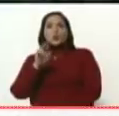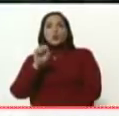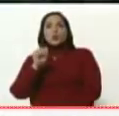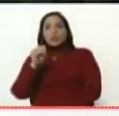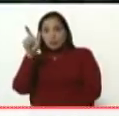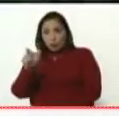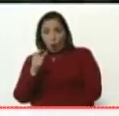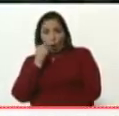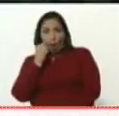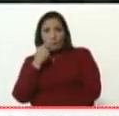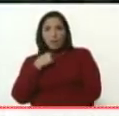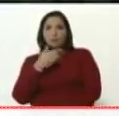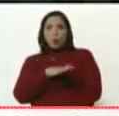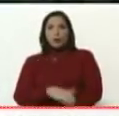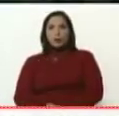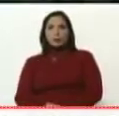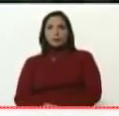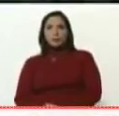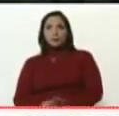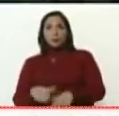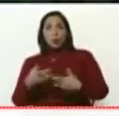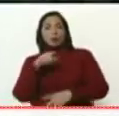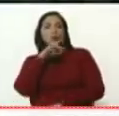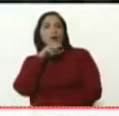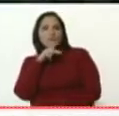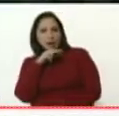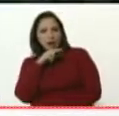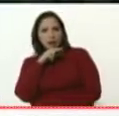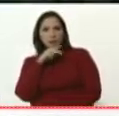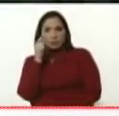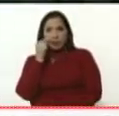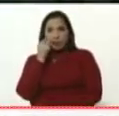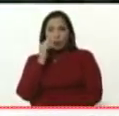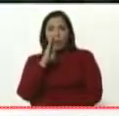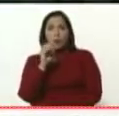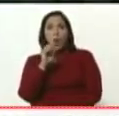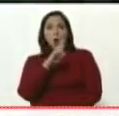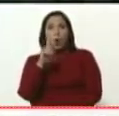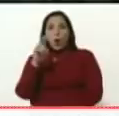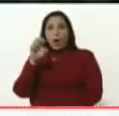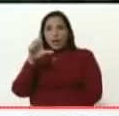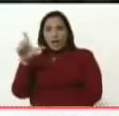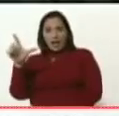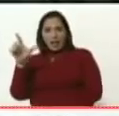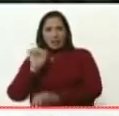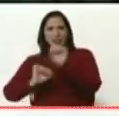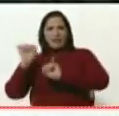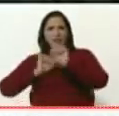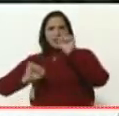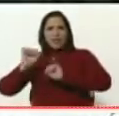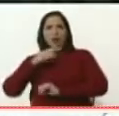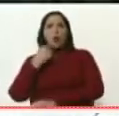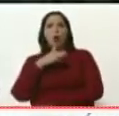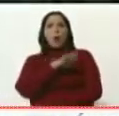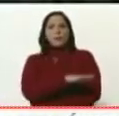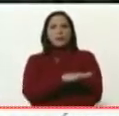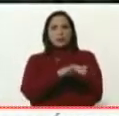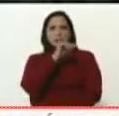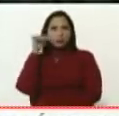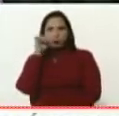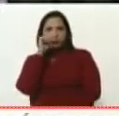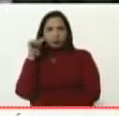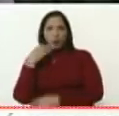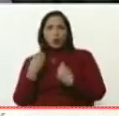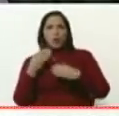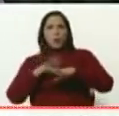Marcano. Cuando usted vaya a hablar, señor Borrell, y defender a un homicida y narcotraficante convicto y confeso, como es el